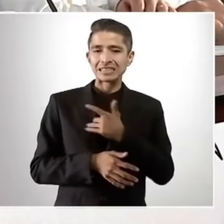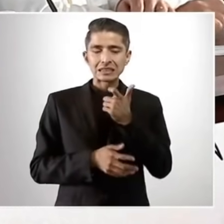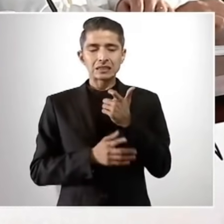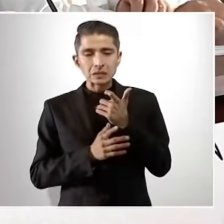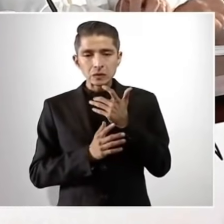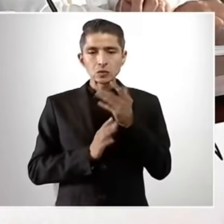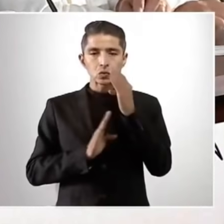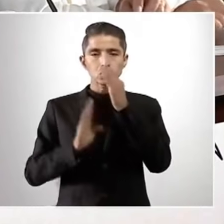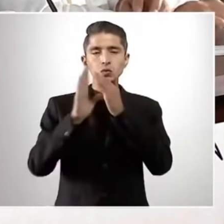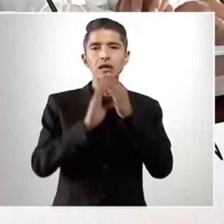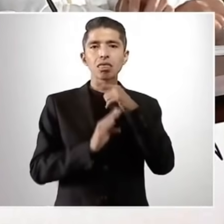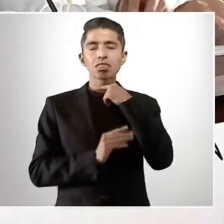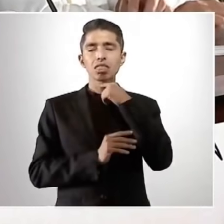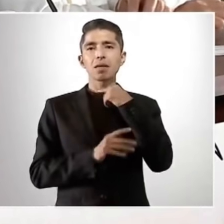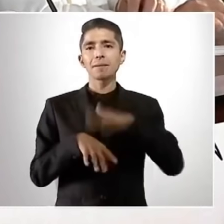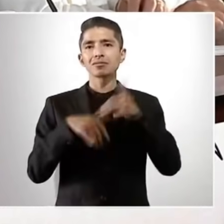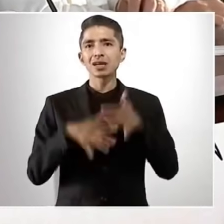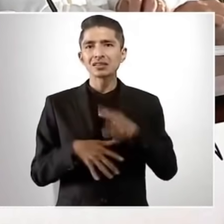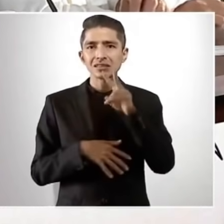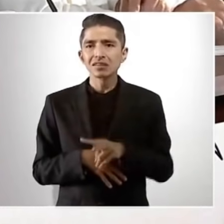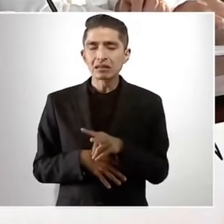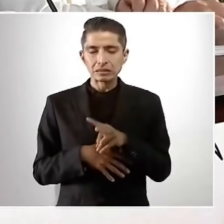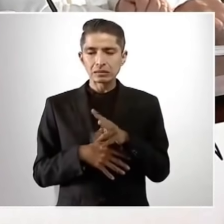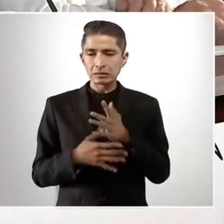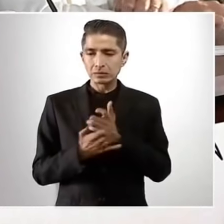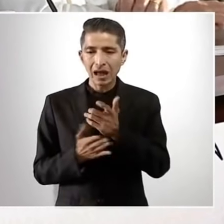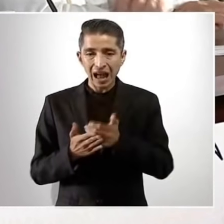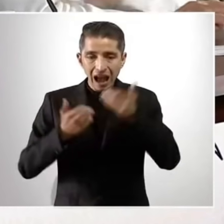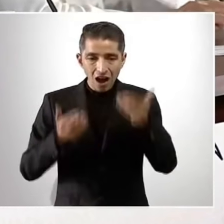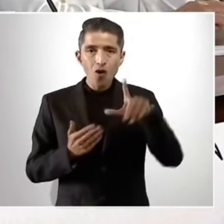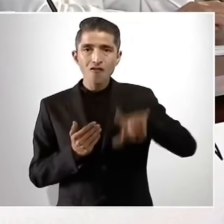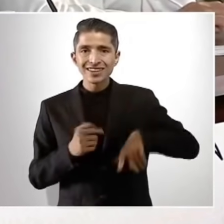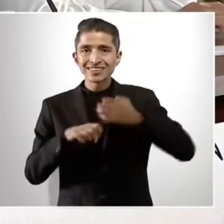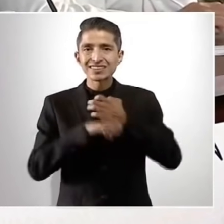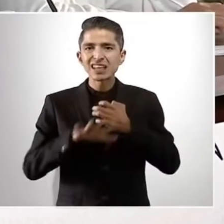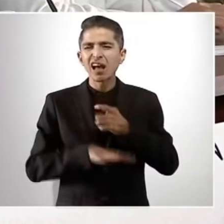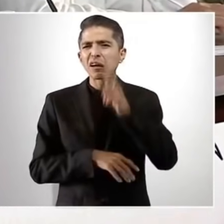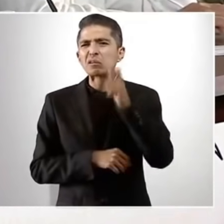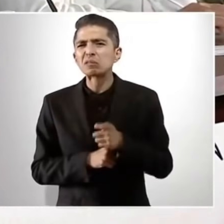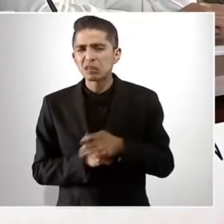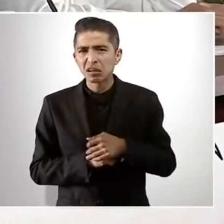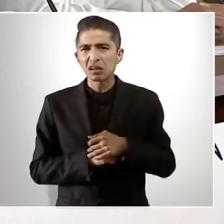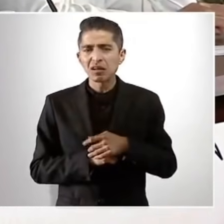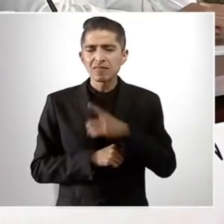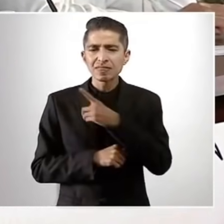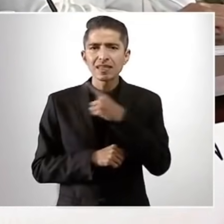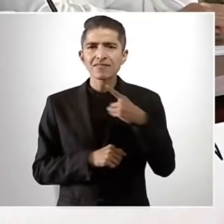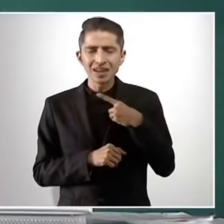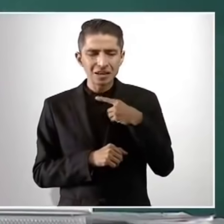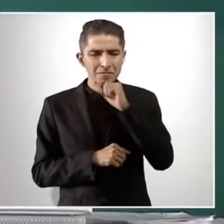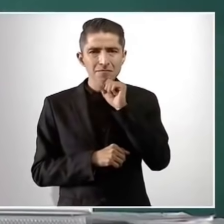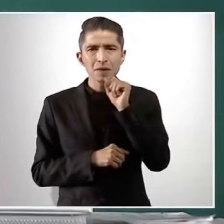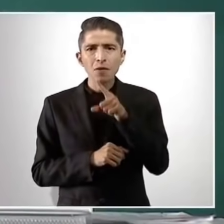más pesadas del actual gobierno del Estado es el déficit